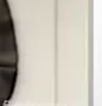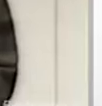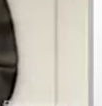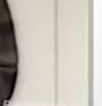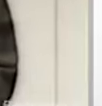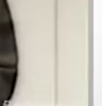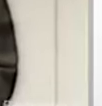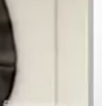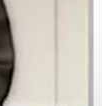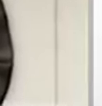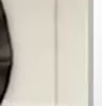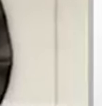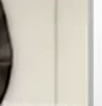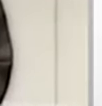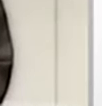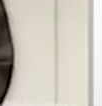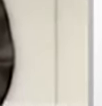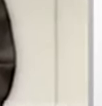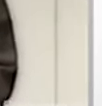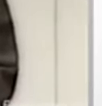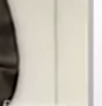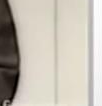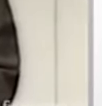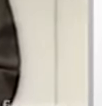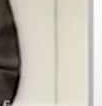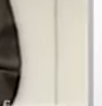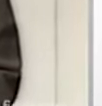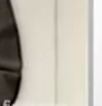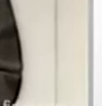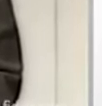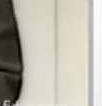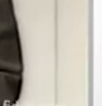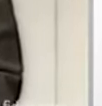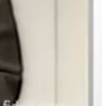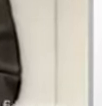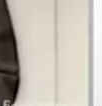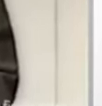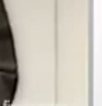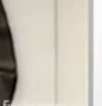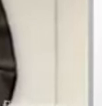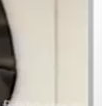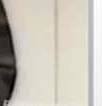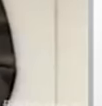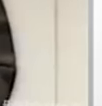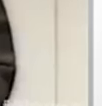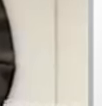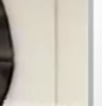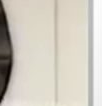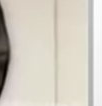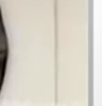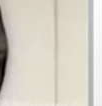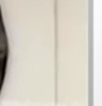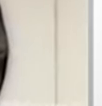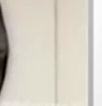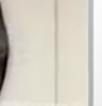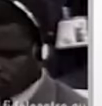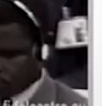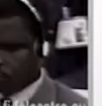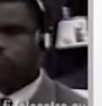Utilícese toda la ciencia necesaria para el desarrollo sostenido sin contaminación.